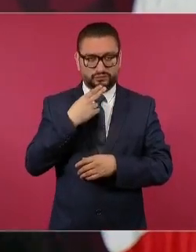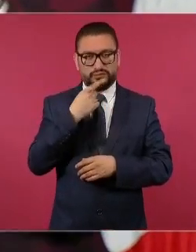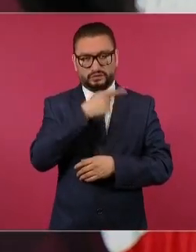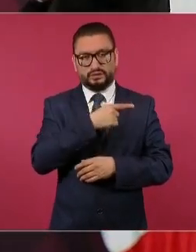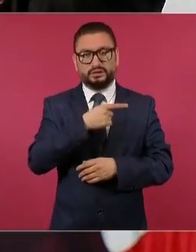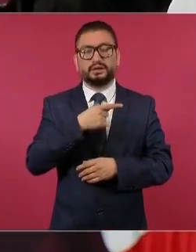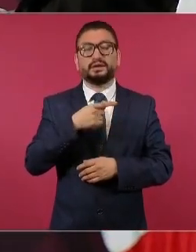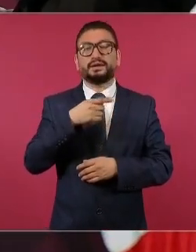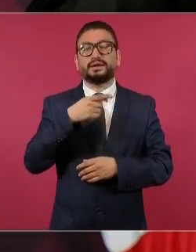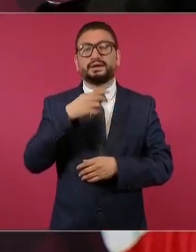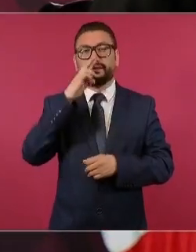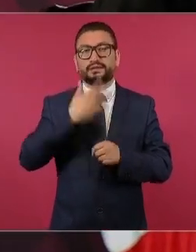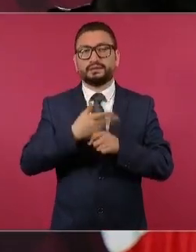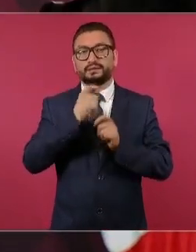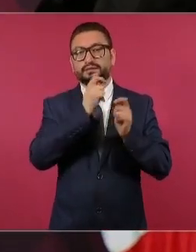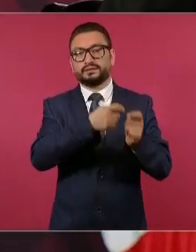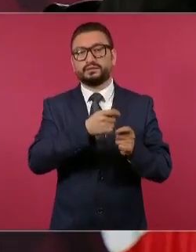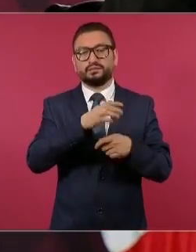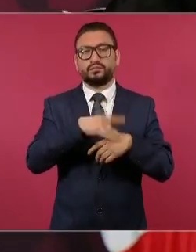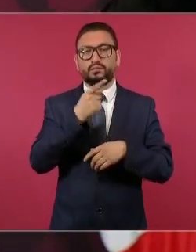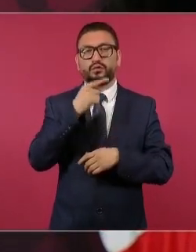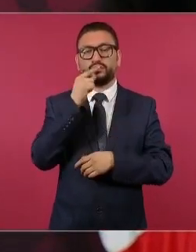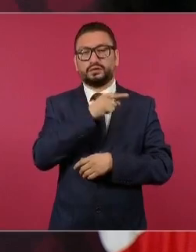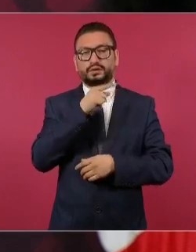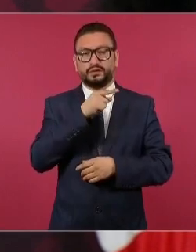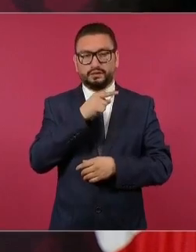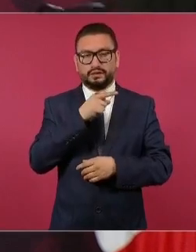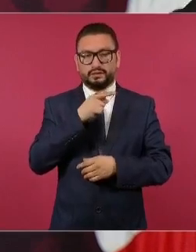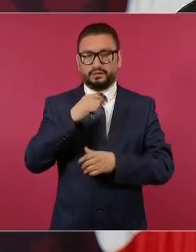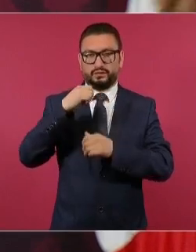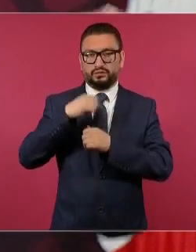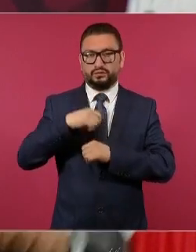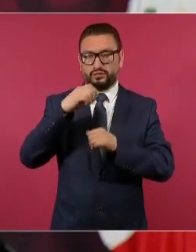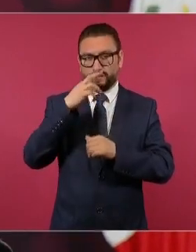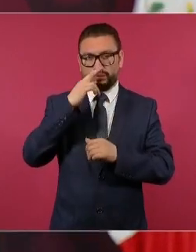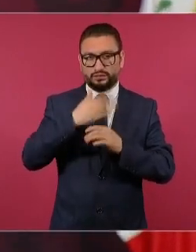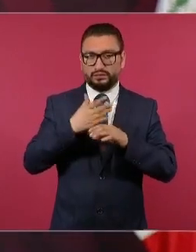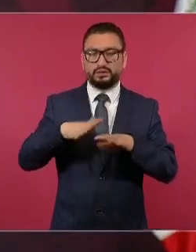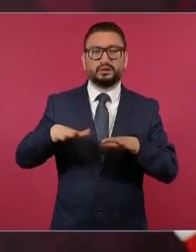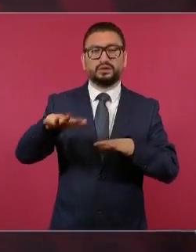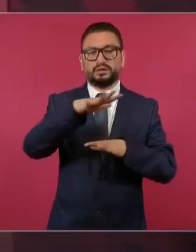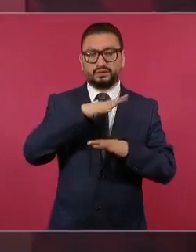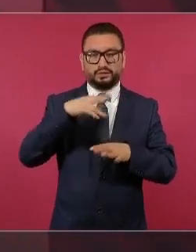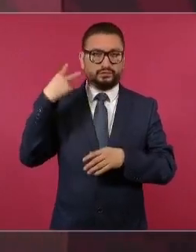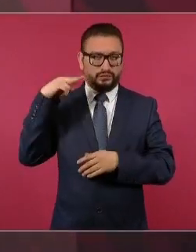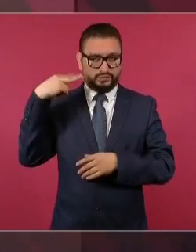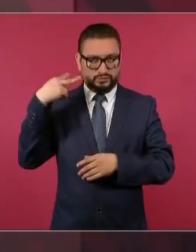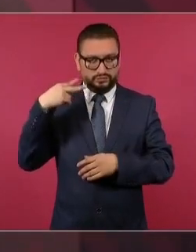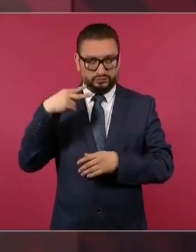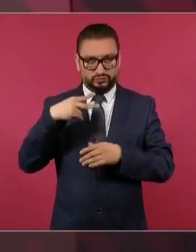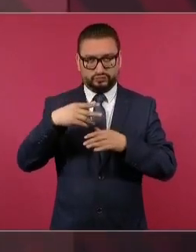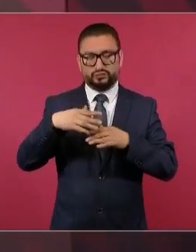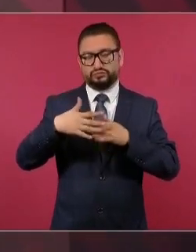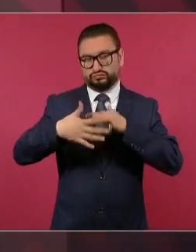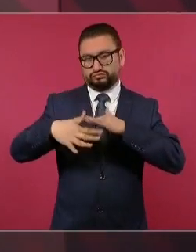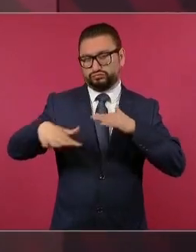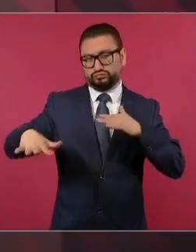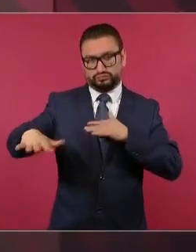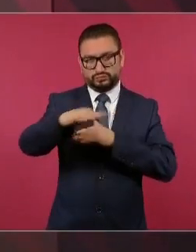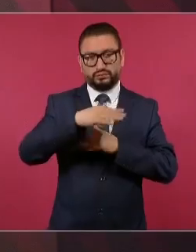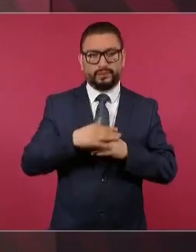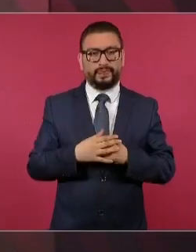y estaba a cargo de un regimiento en las costas de Veracruz,